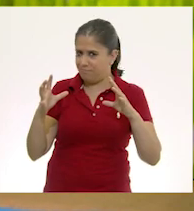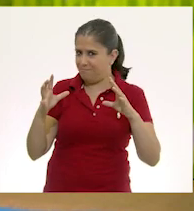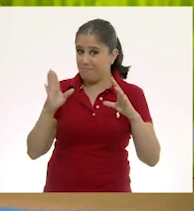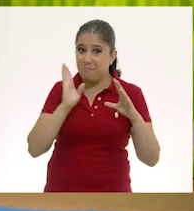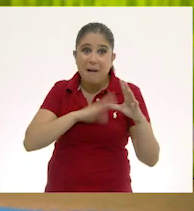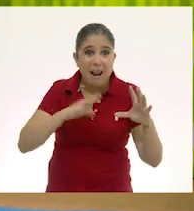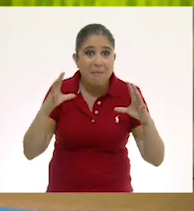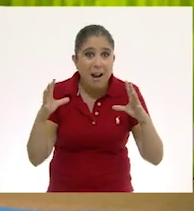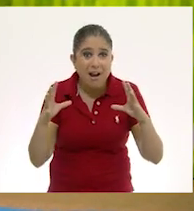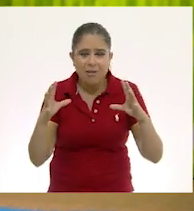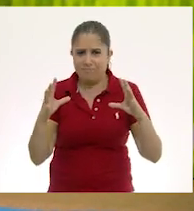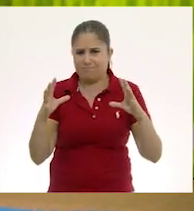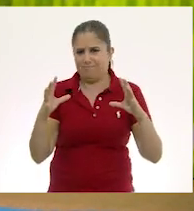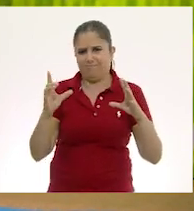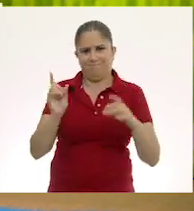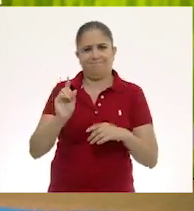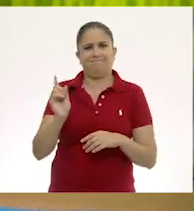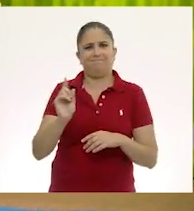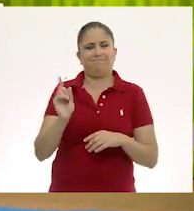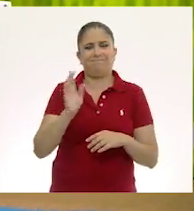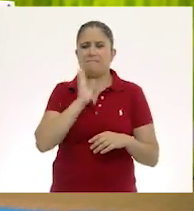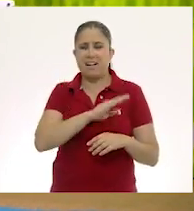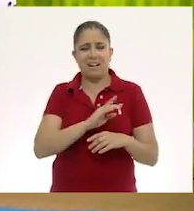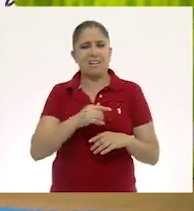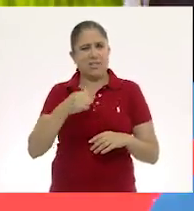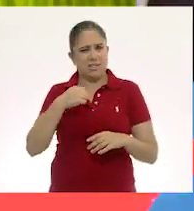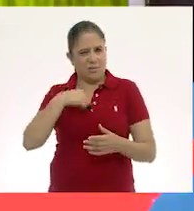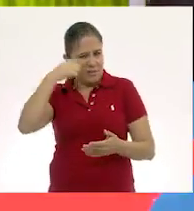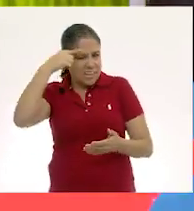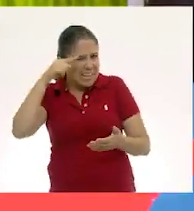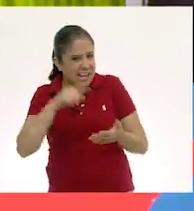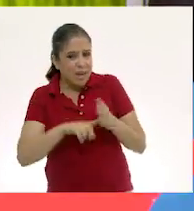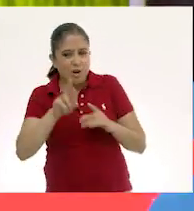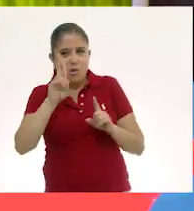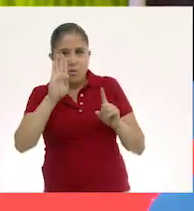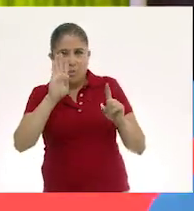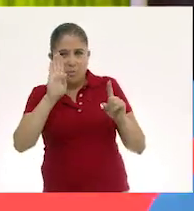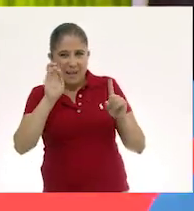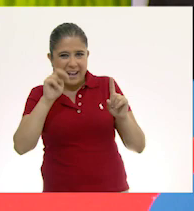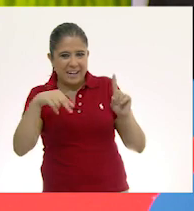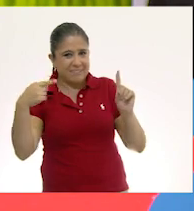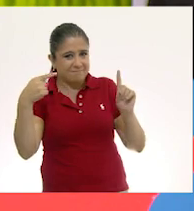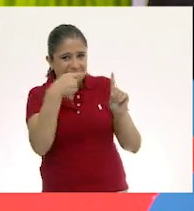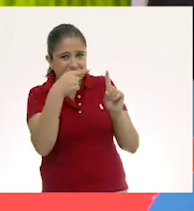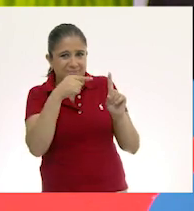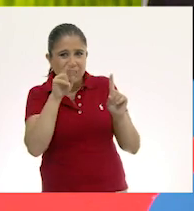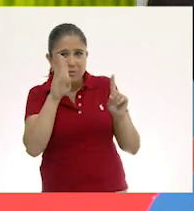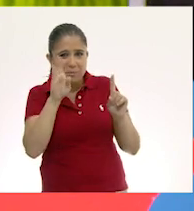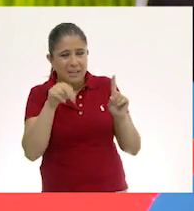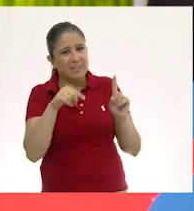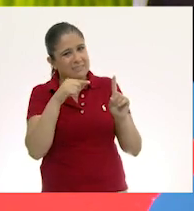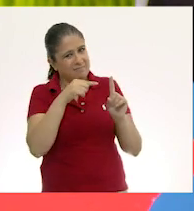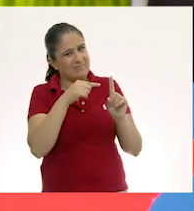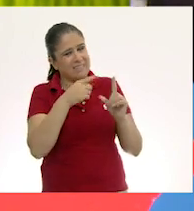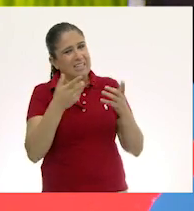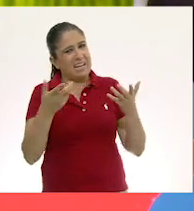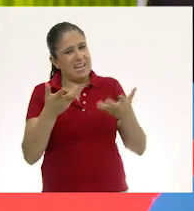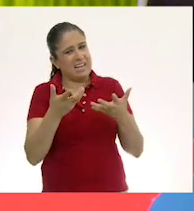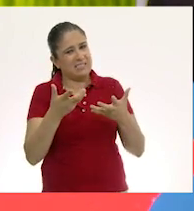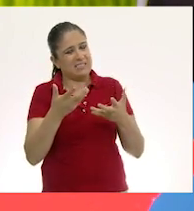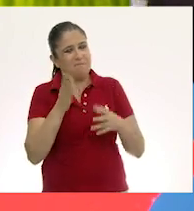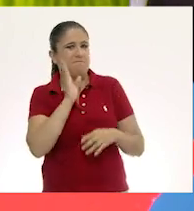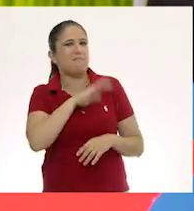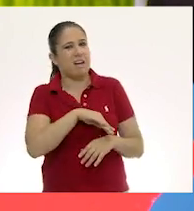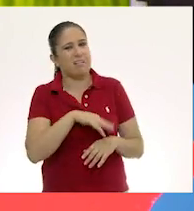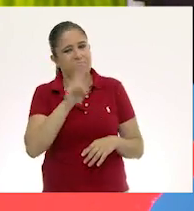el balón haya sido el del problema. Más bien me parece que Rubén hizo algunas cosas que no son correctas.